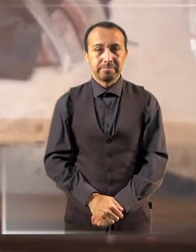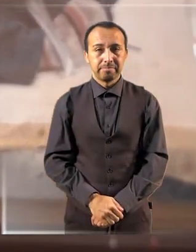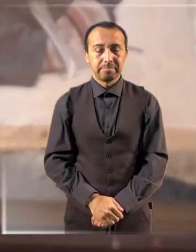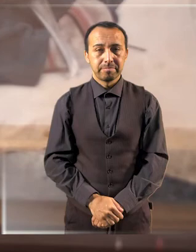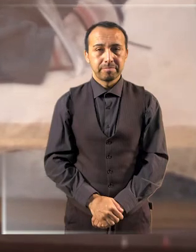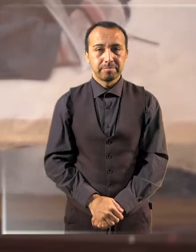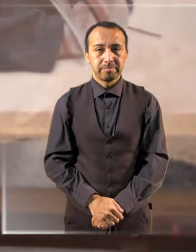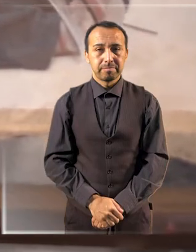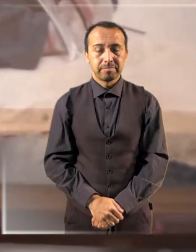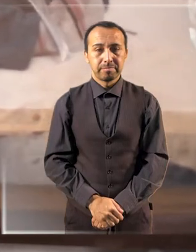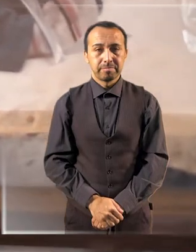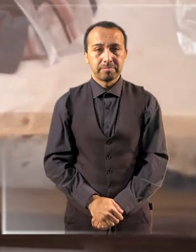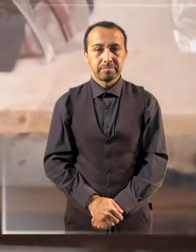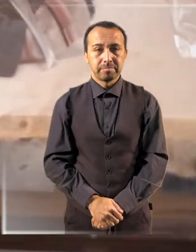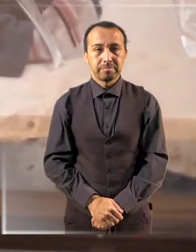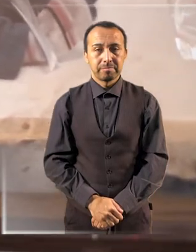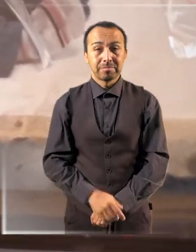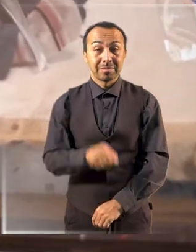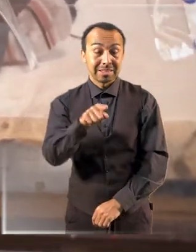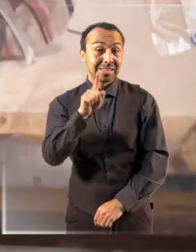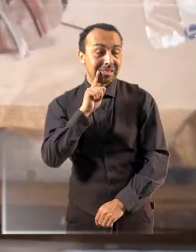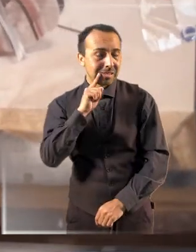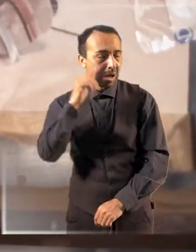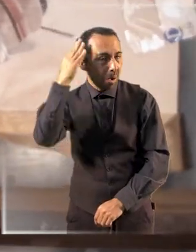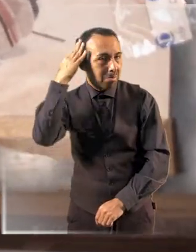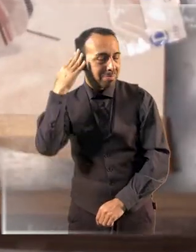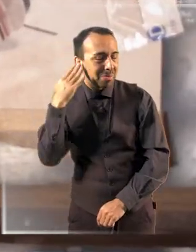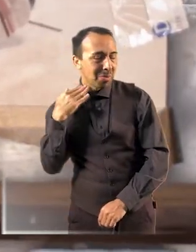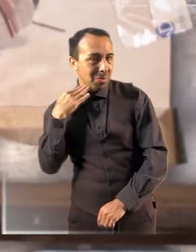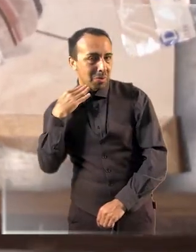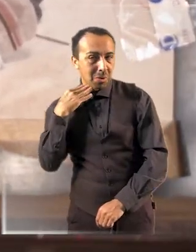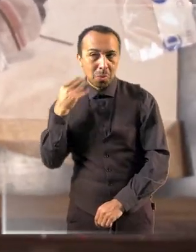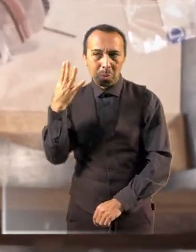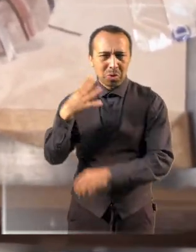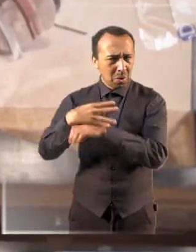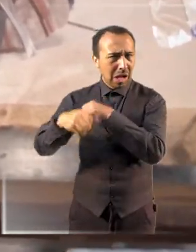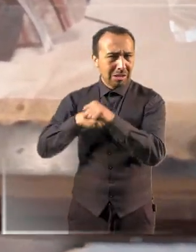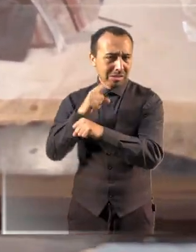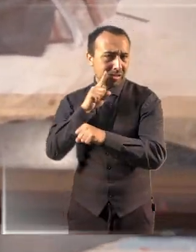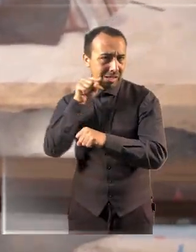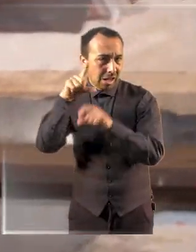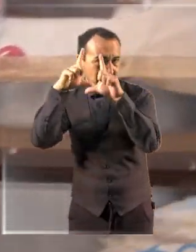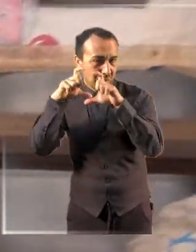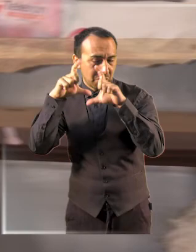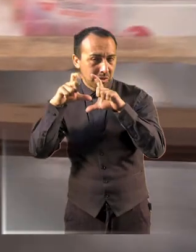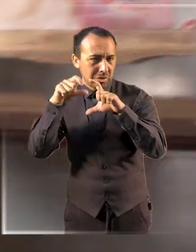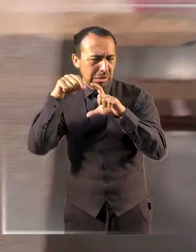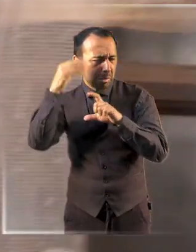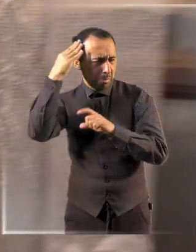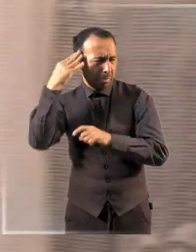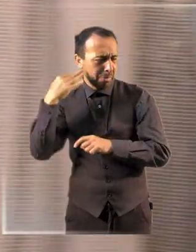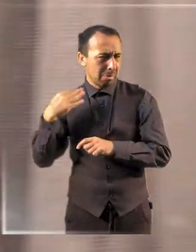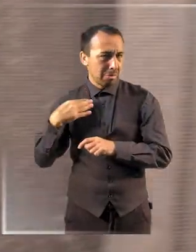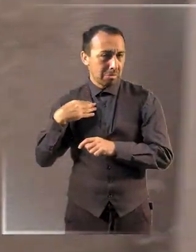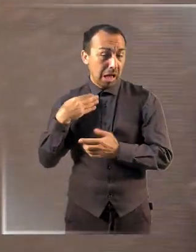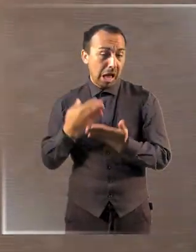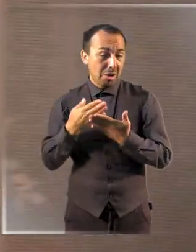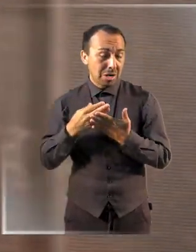Él tenía 4 años, ¿no? Nunca le íbamos... Paulo, papá de Emanuel, nos sí, muestra una foto de él. Ahora ya está